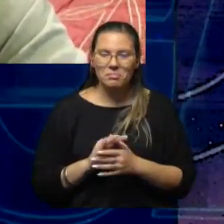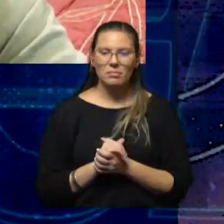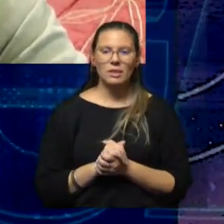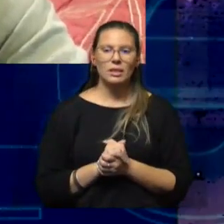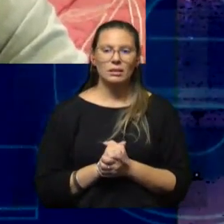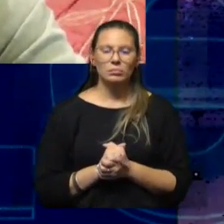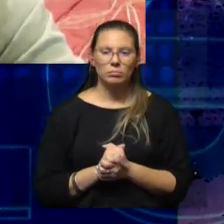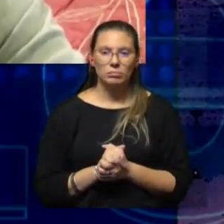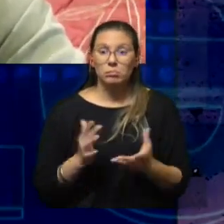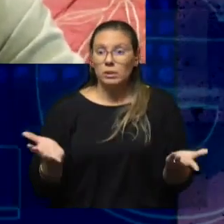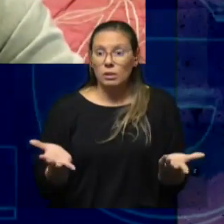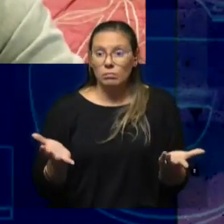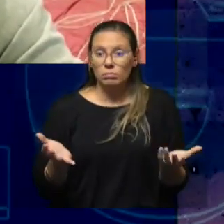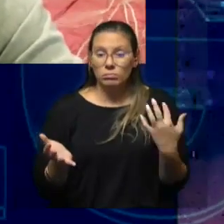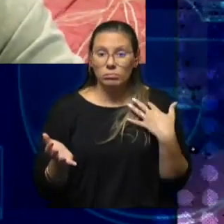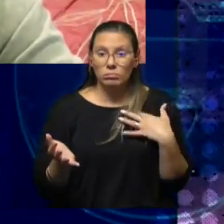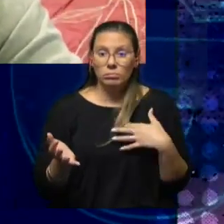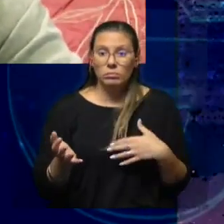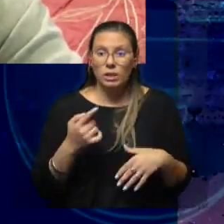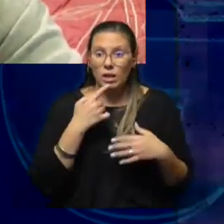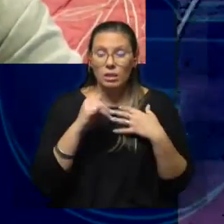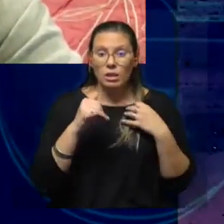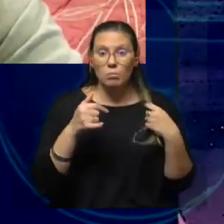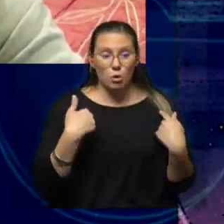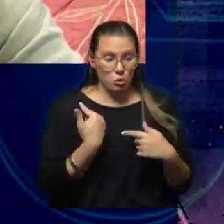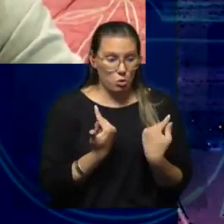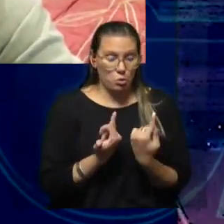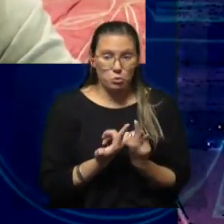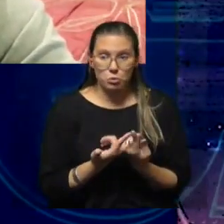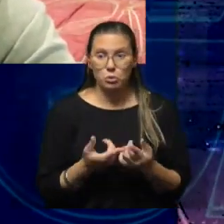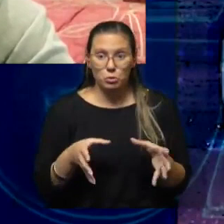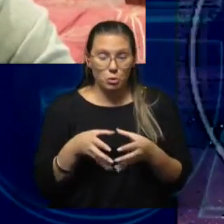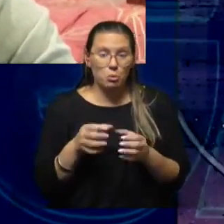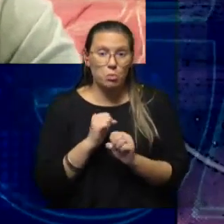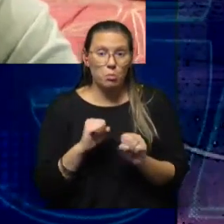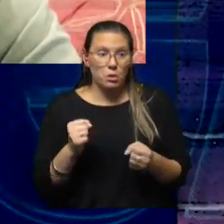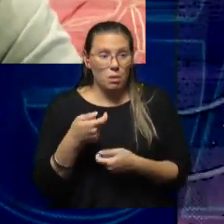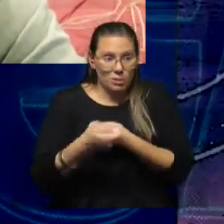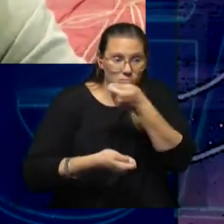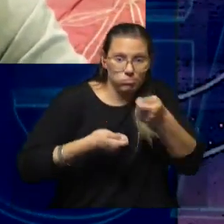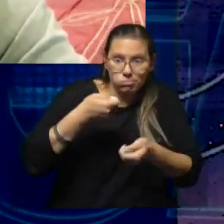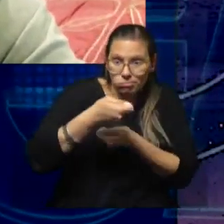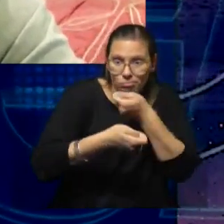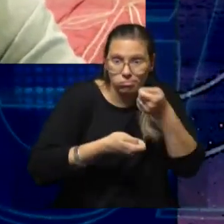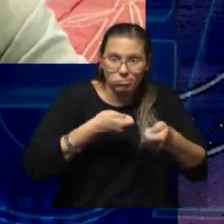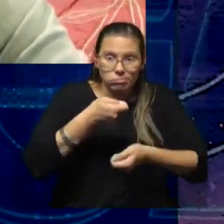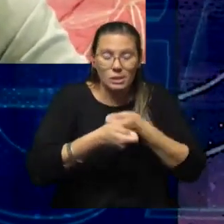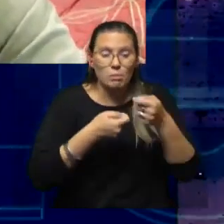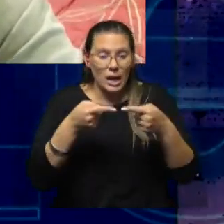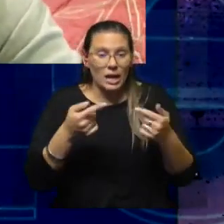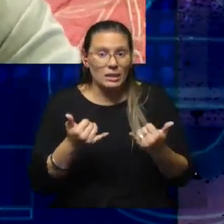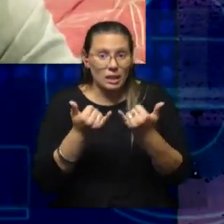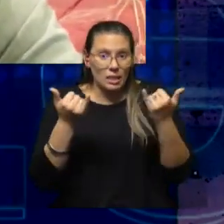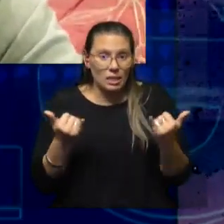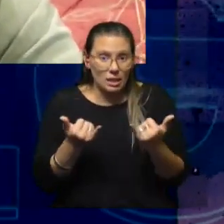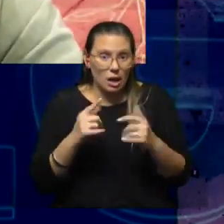Y bueno, le dijimos que todo lo que pudiéramos hacer y aportar para este evento,